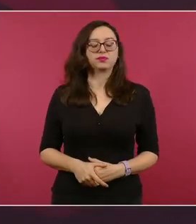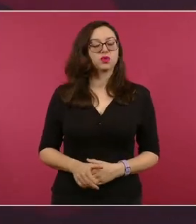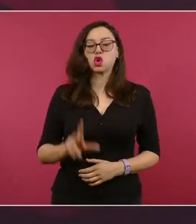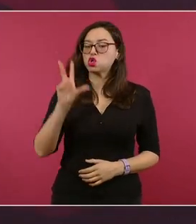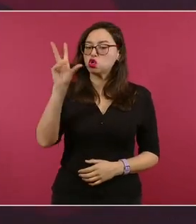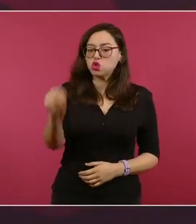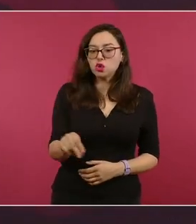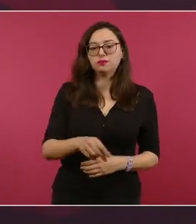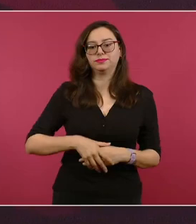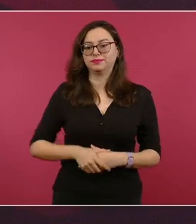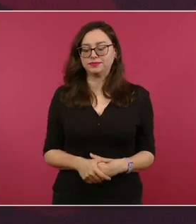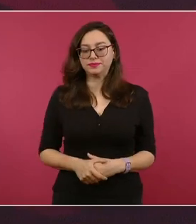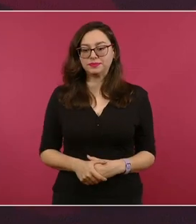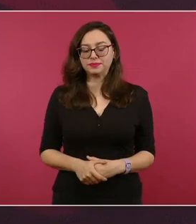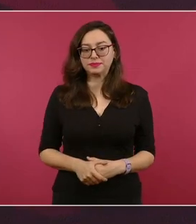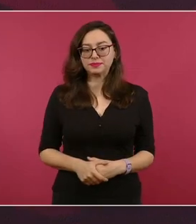que